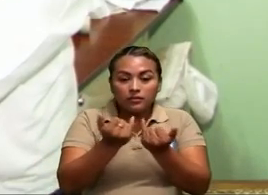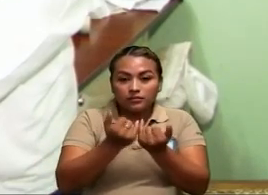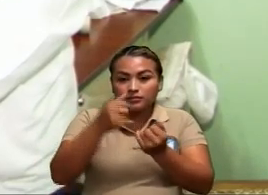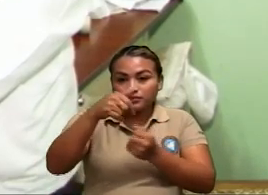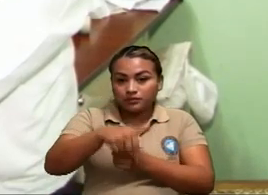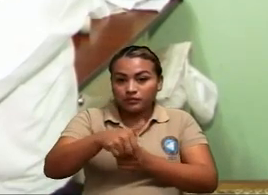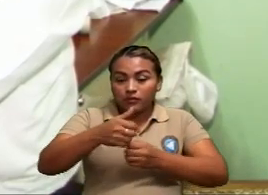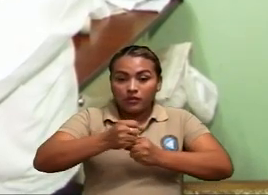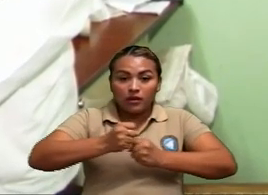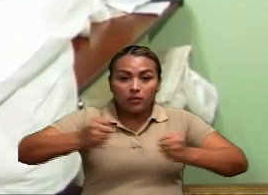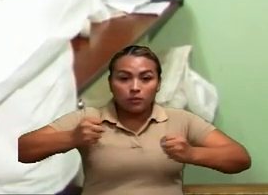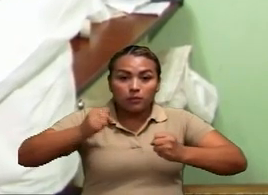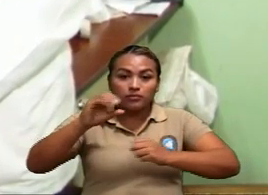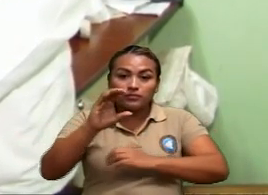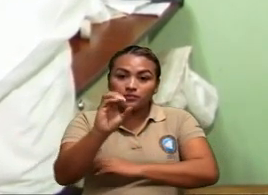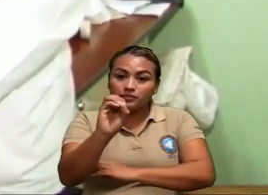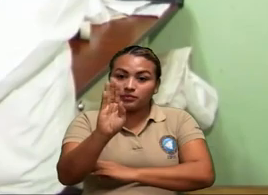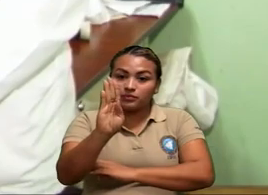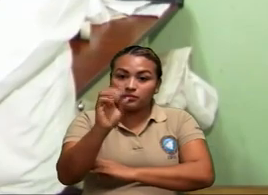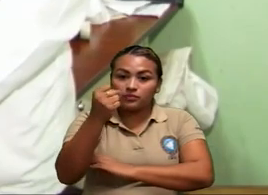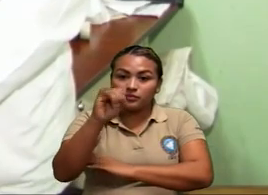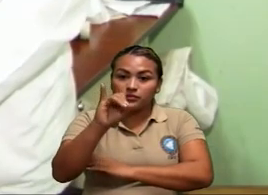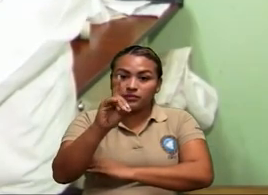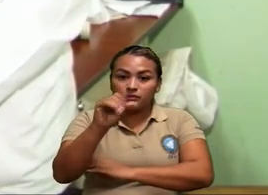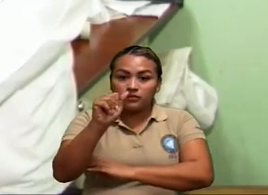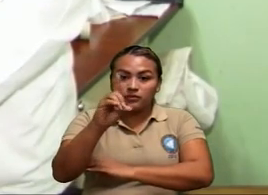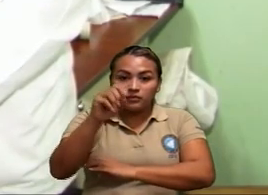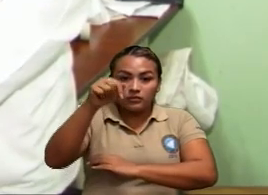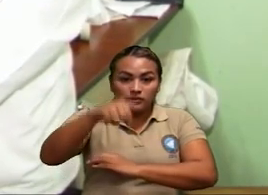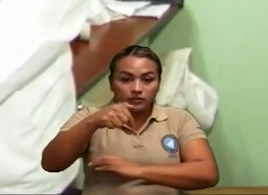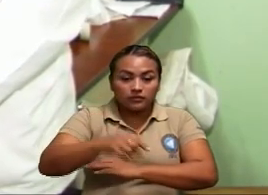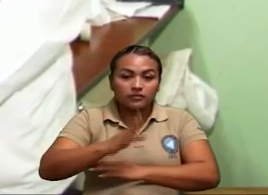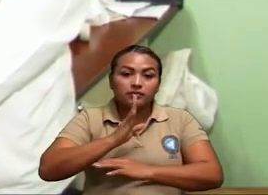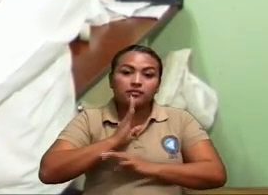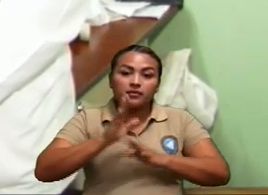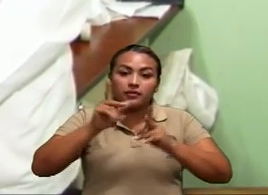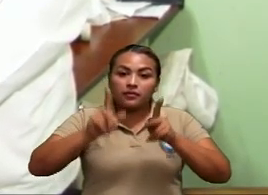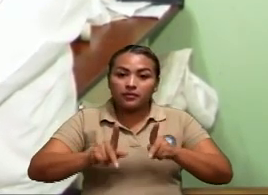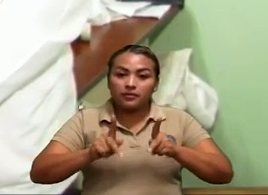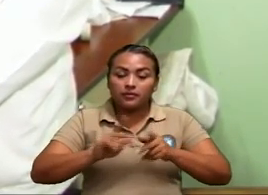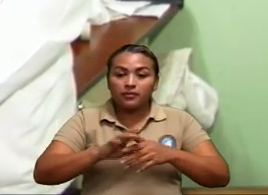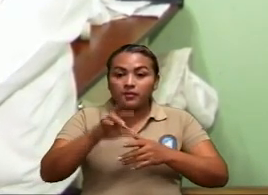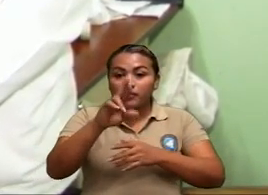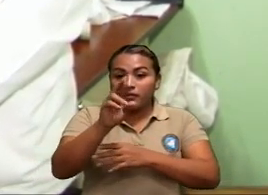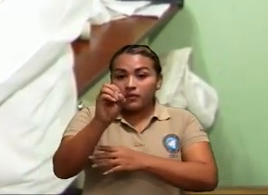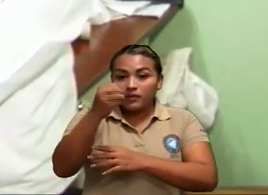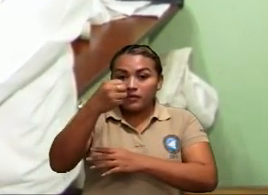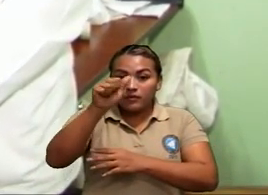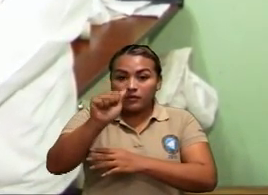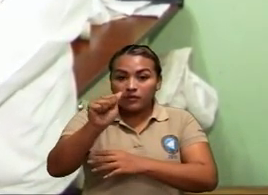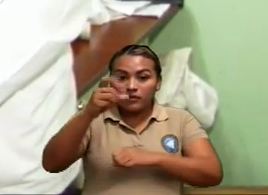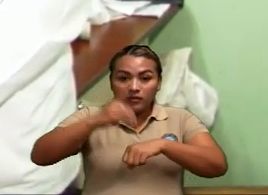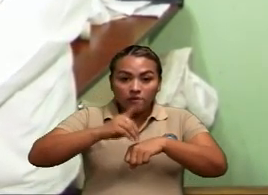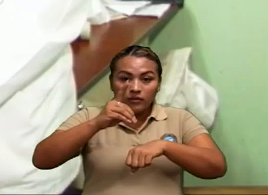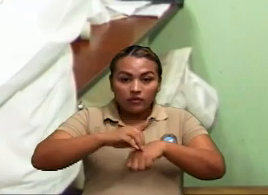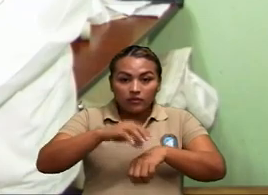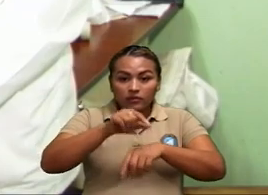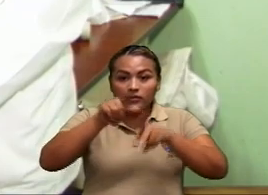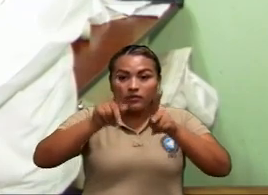en los hombres. Para ello contamos con la presencia de la licenciada Rosa Acevedo, quien es nutricionista